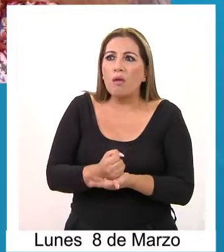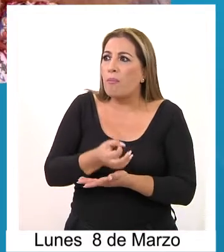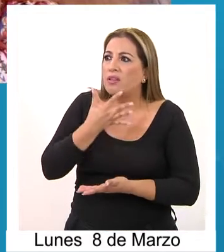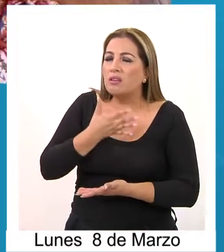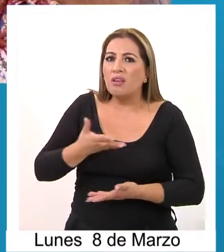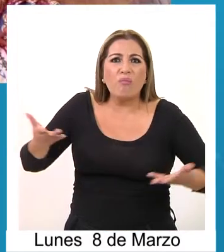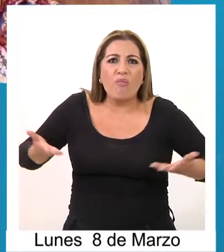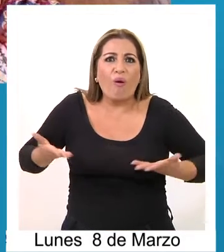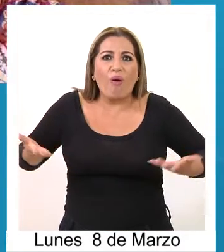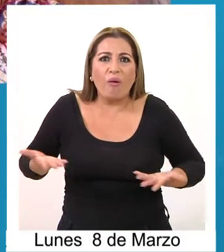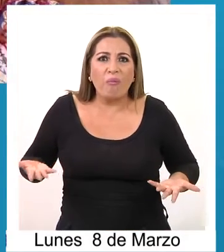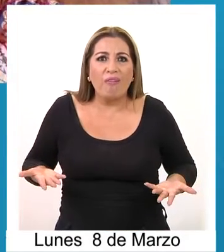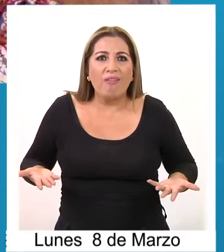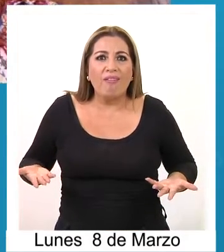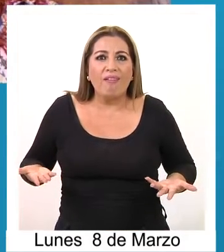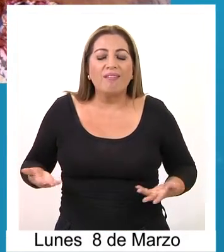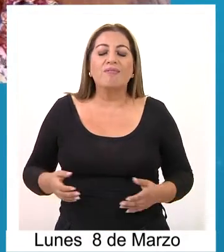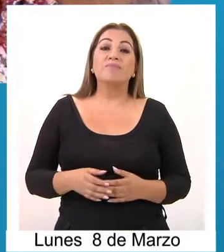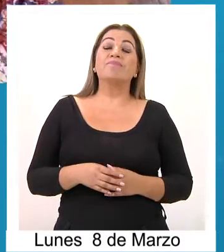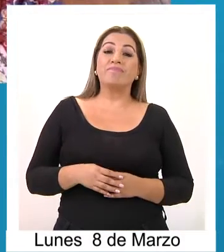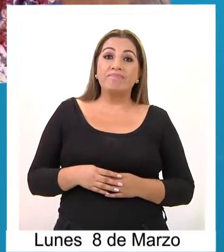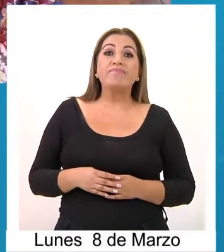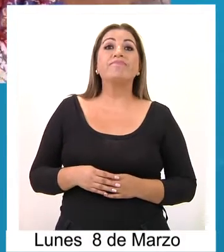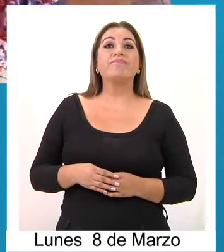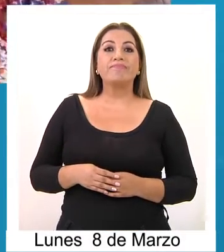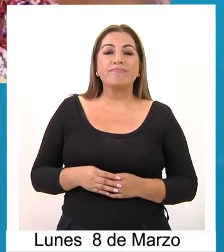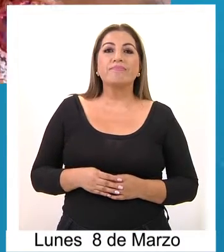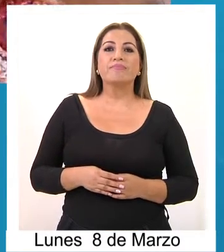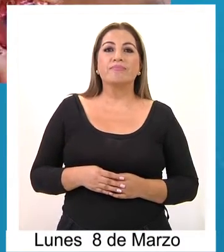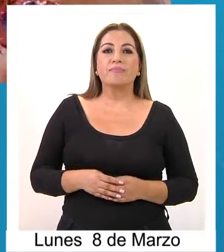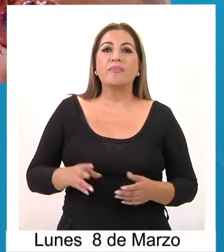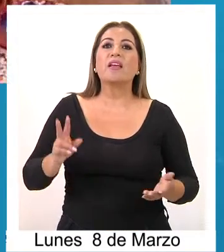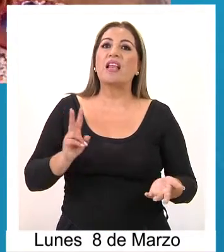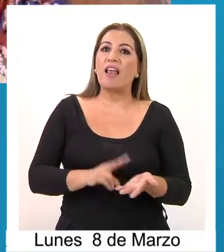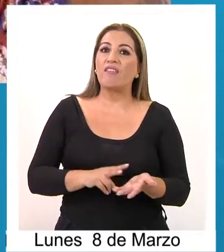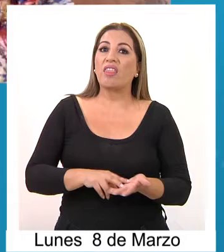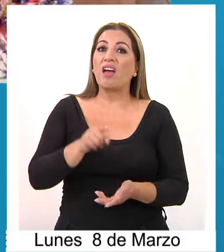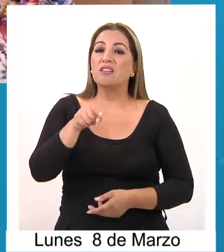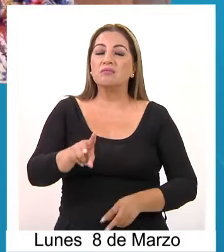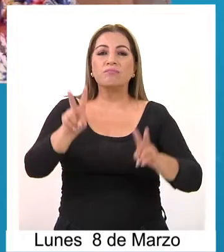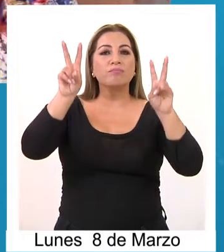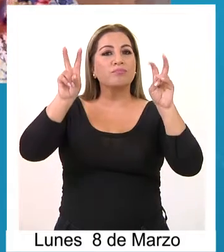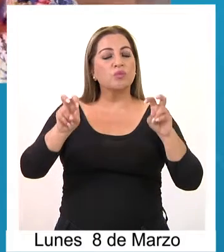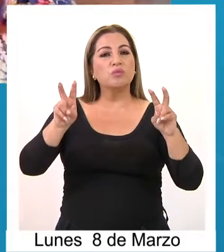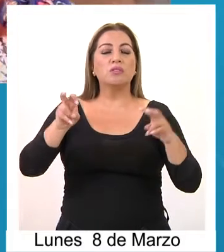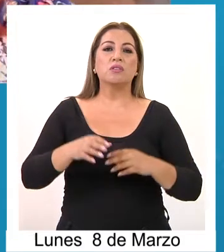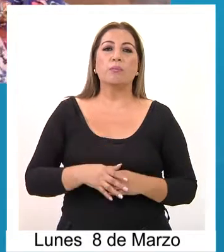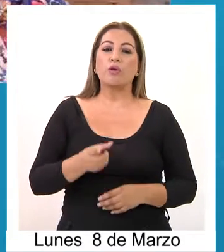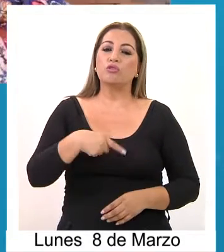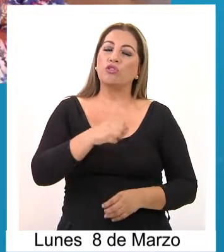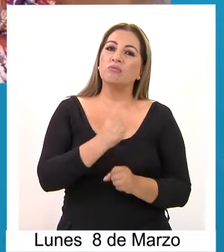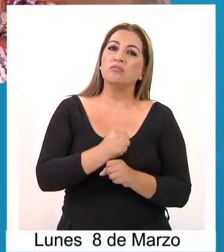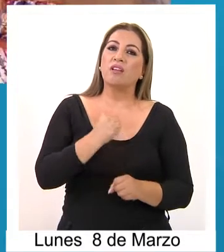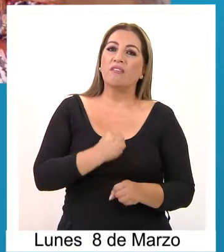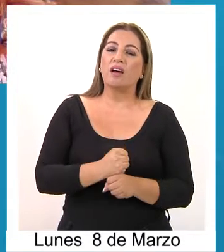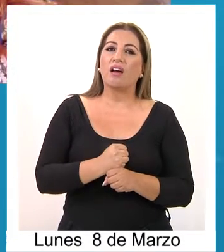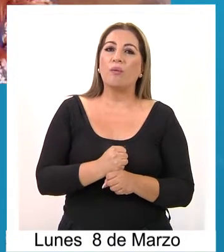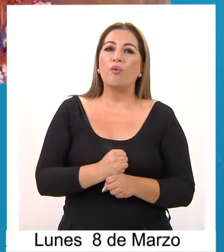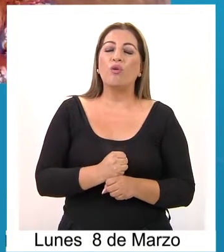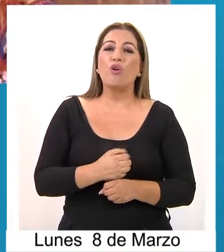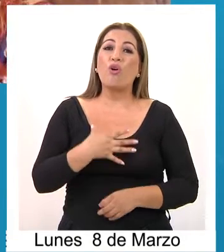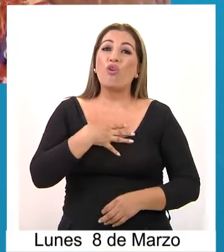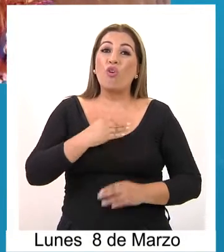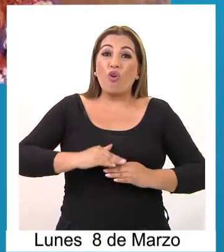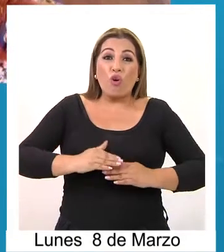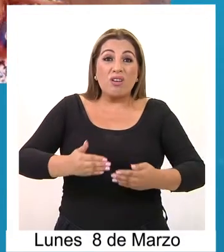remedio. Dice, pero ¿cómo? ¿Cómo así lo es. hacen? Así es, y la verdad es que es un tema al que nosotros los que trabajamos con obstetricia